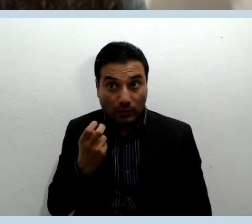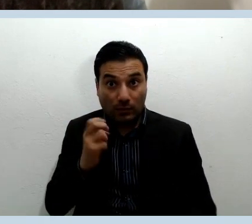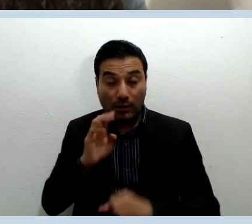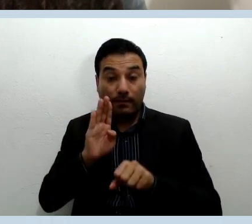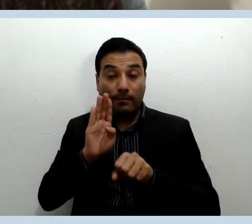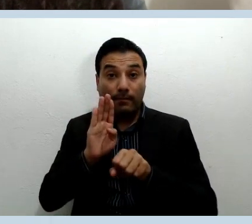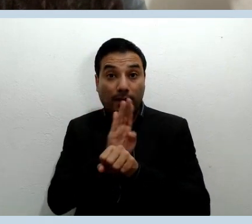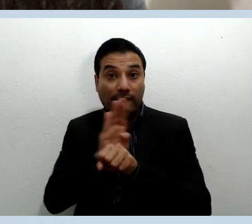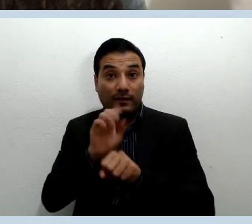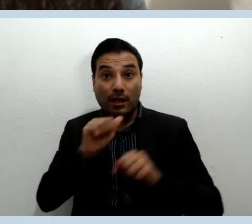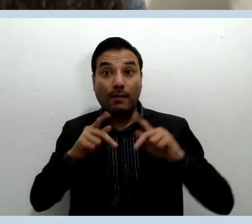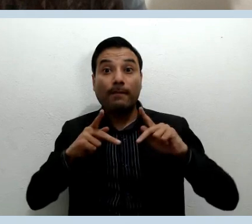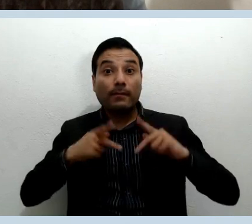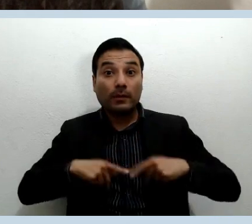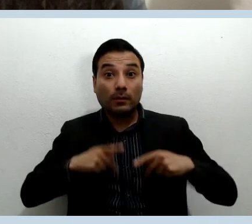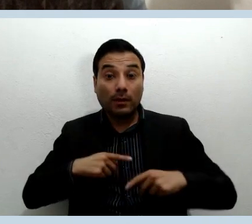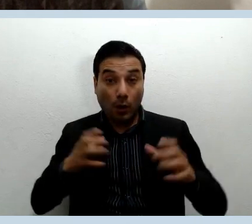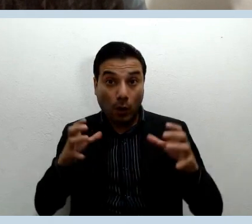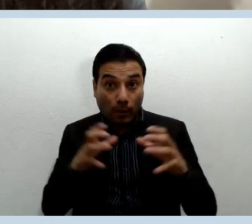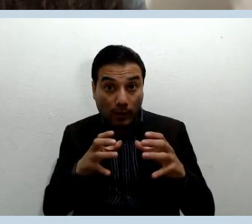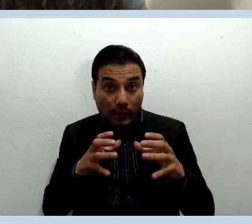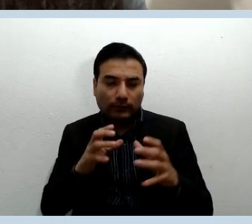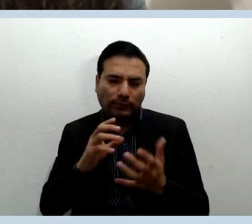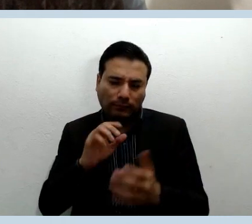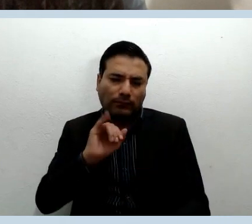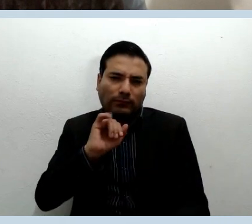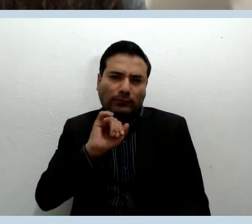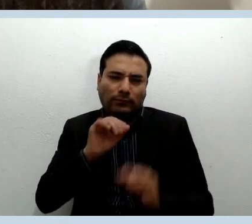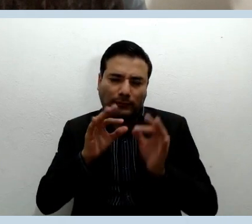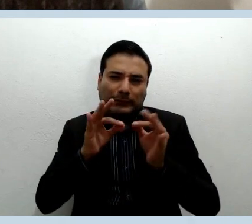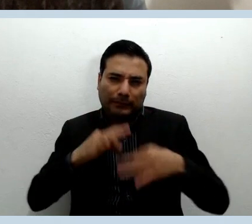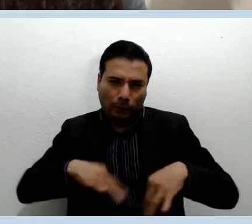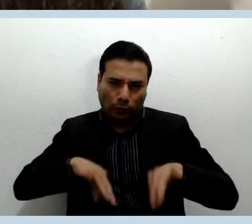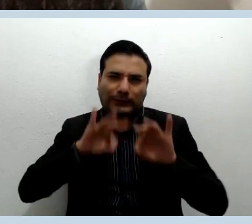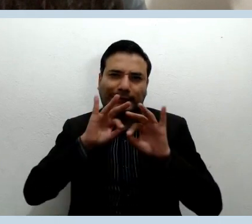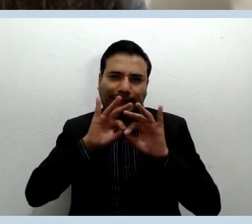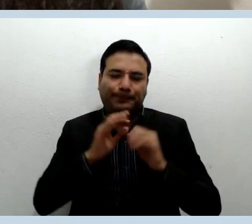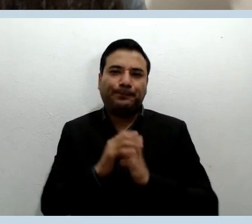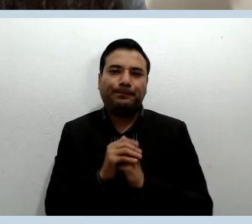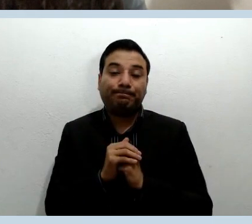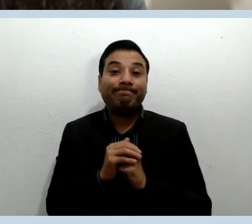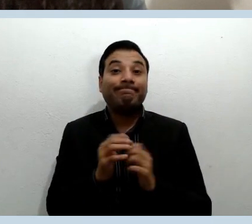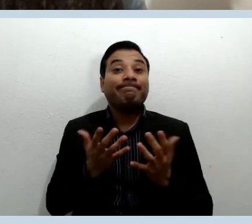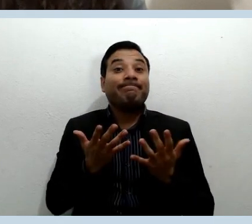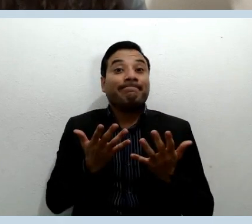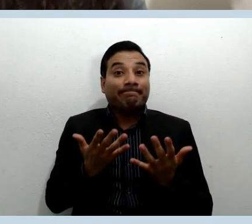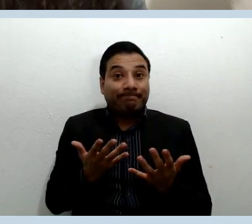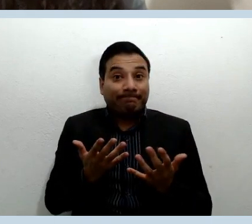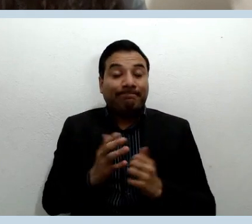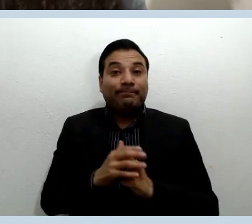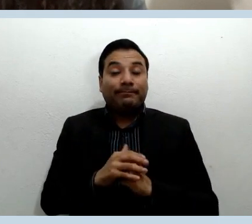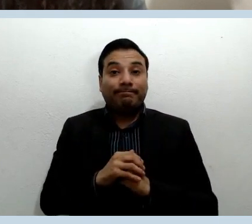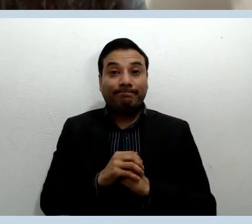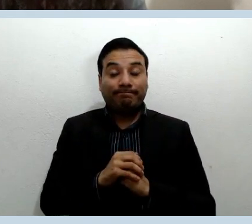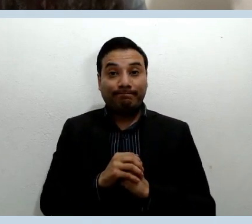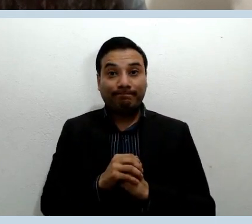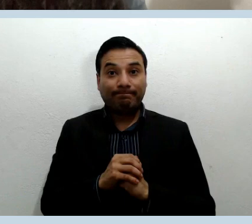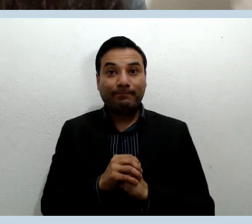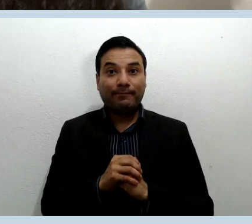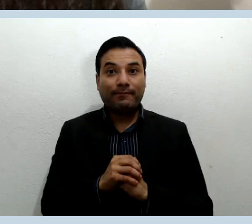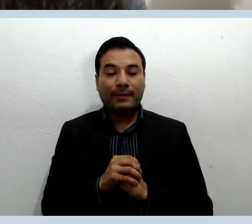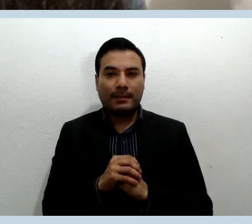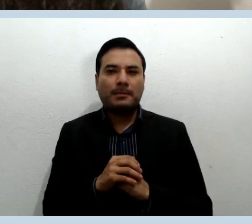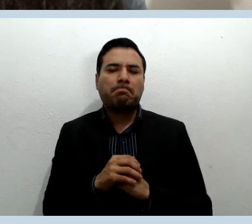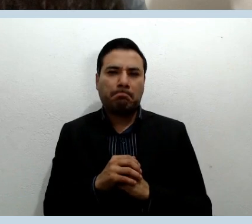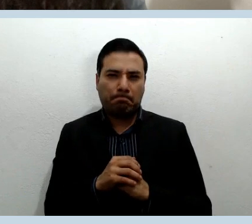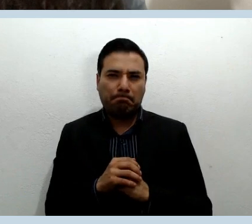de una comunidad creo que eso es bien importante y pues justo eh después de este